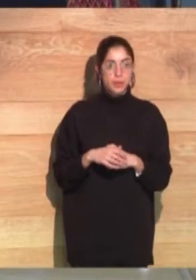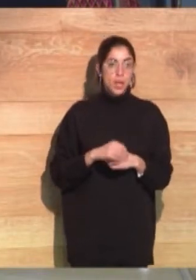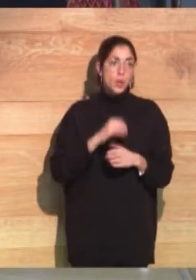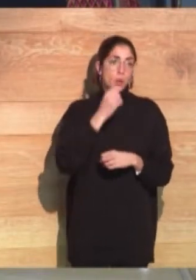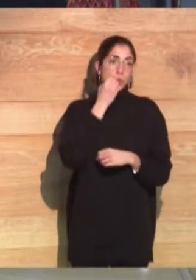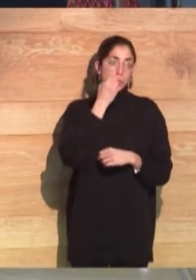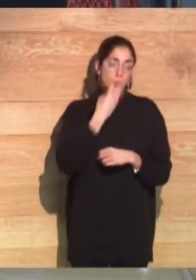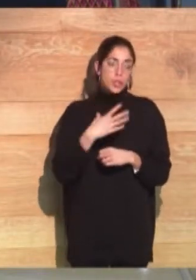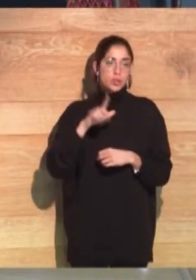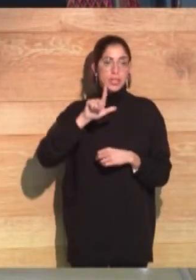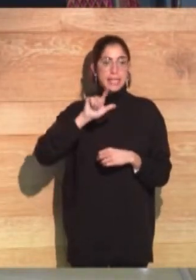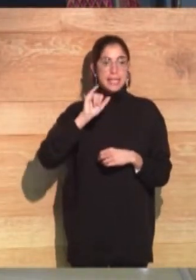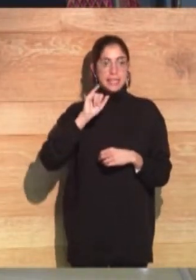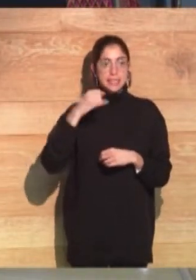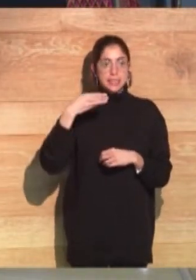Bueno, Liberia,